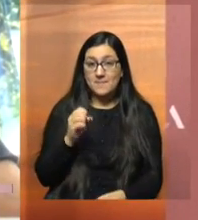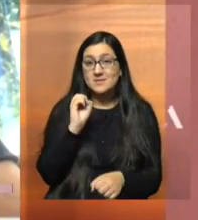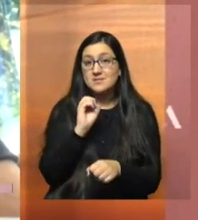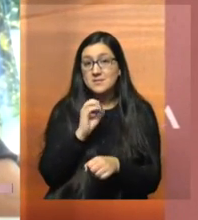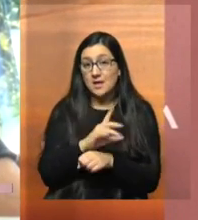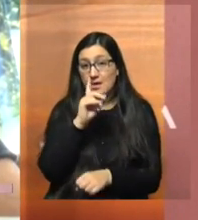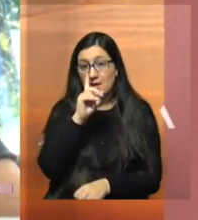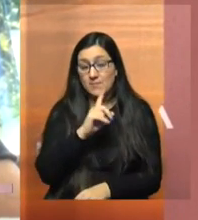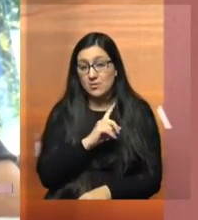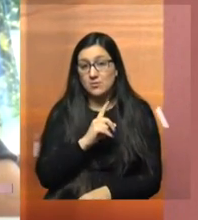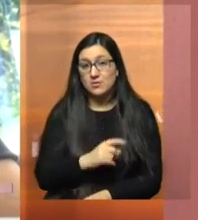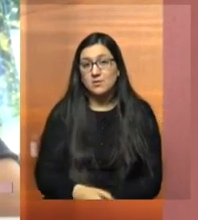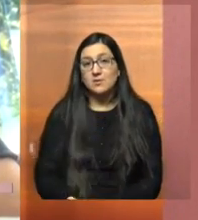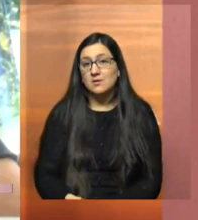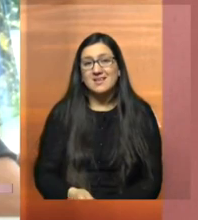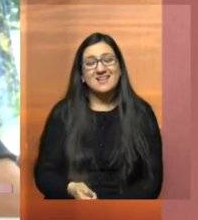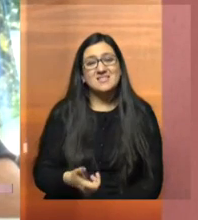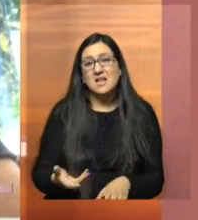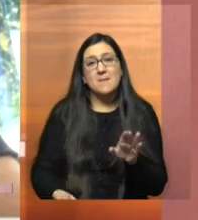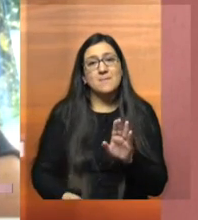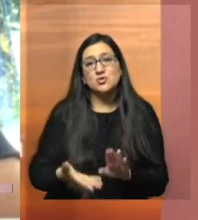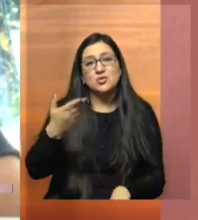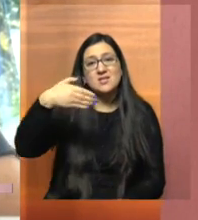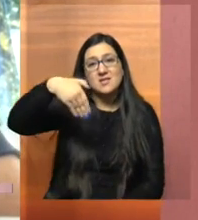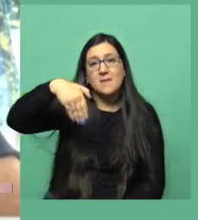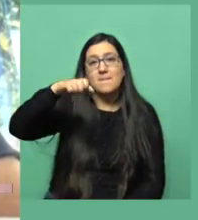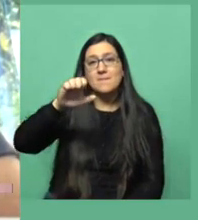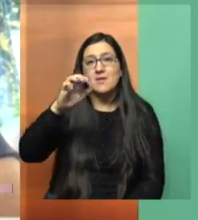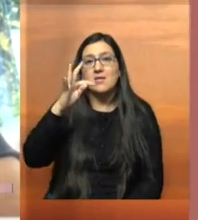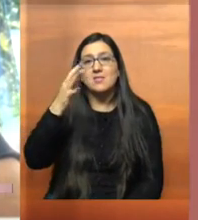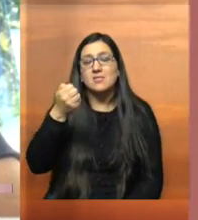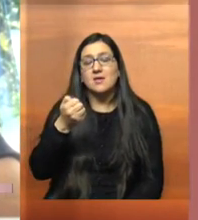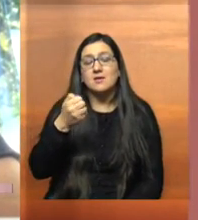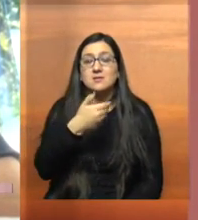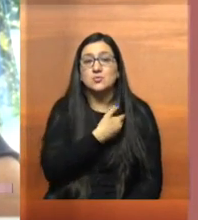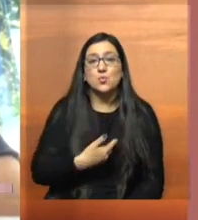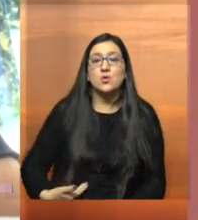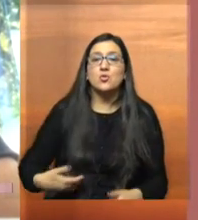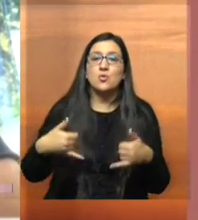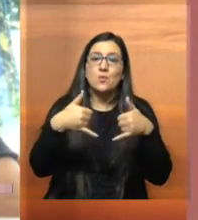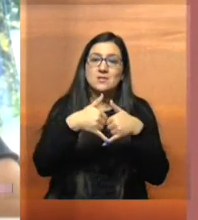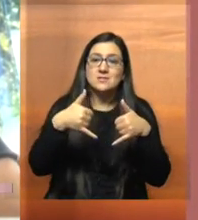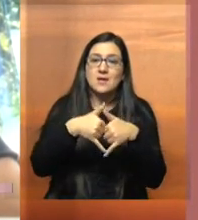Gustavo. Está prácticamente concentrado en Meta, que es dueño de WhatsApp, es dueño de Facebook Messenger.